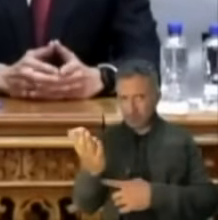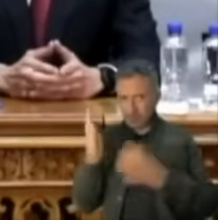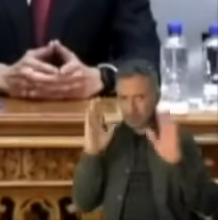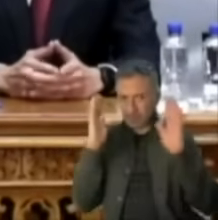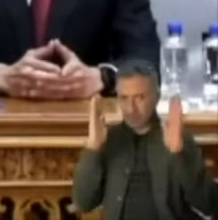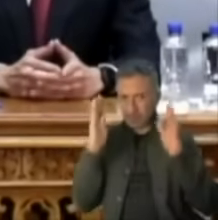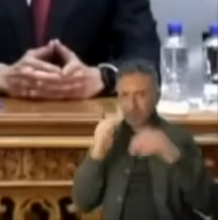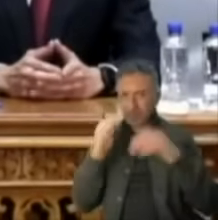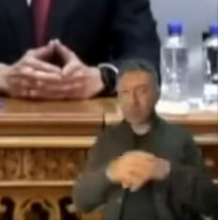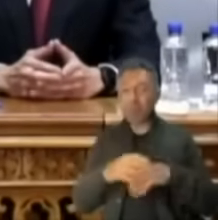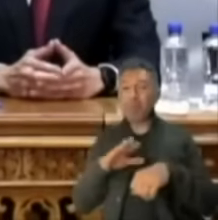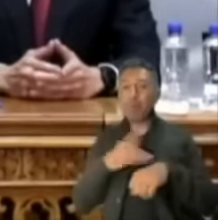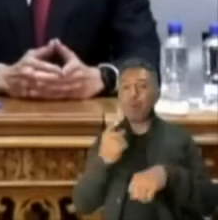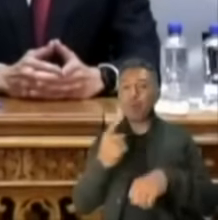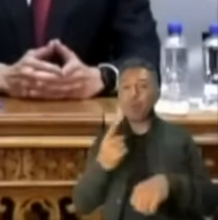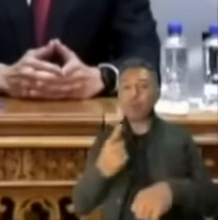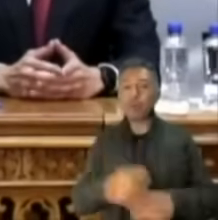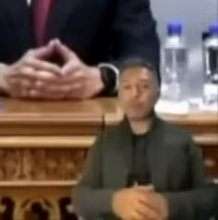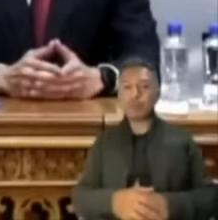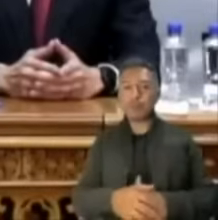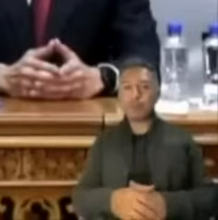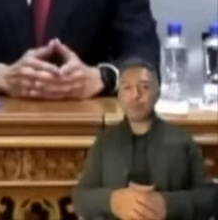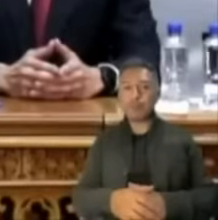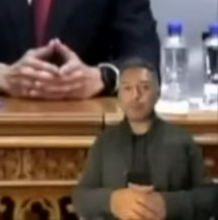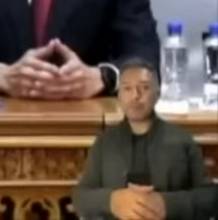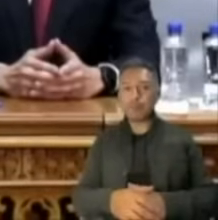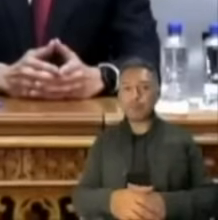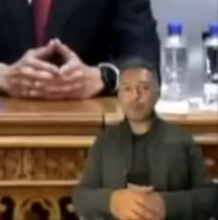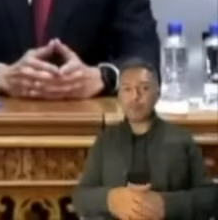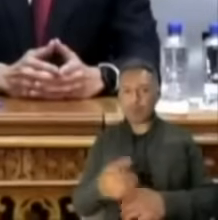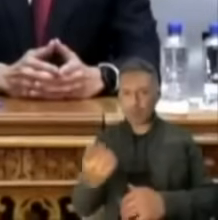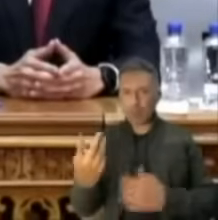independientemente de que trabajamos juntos,